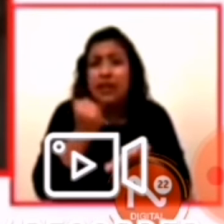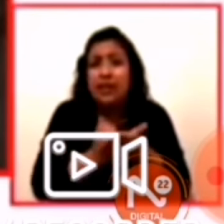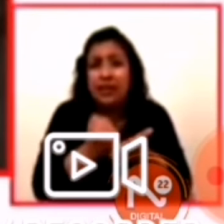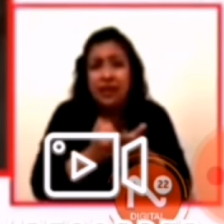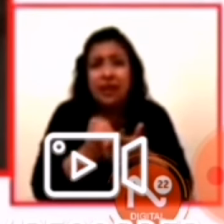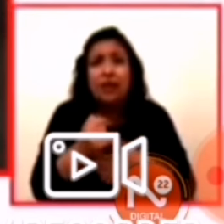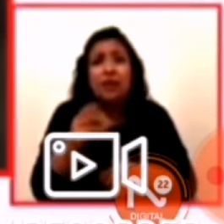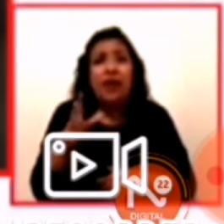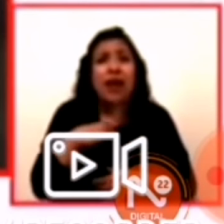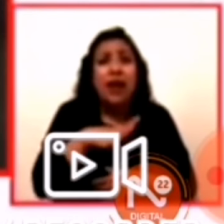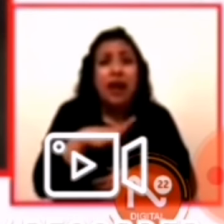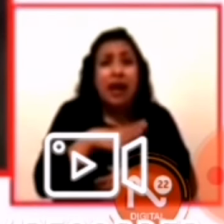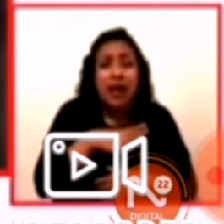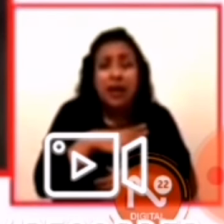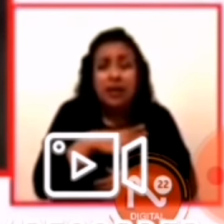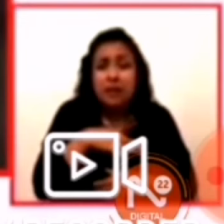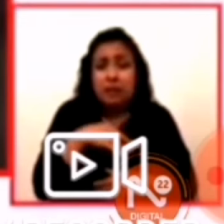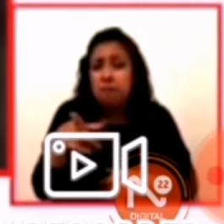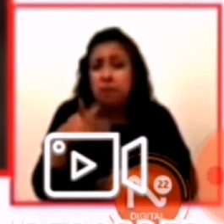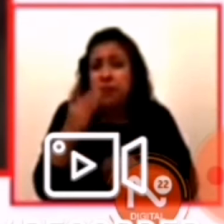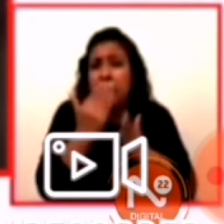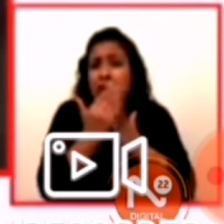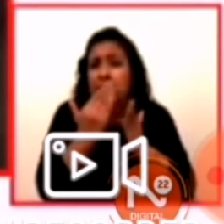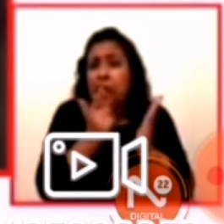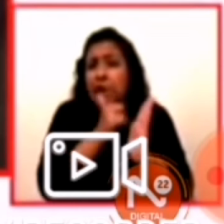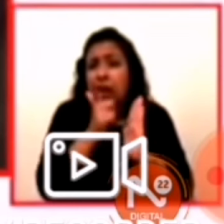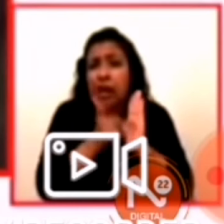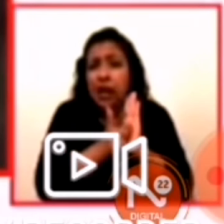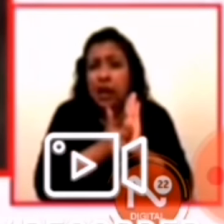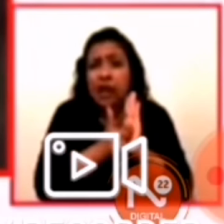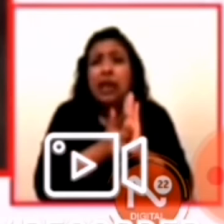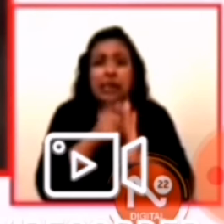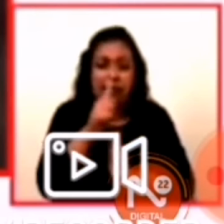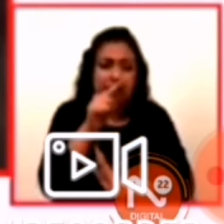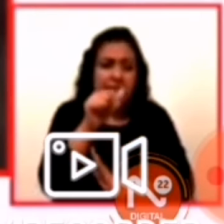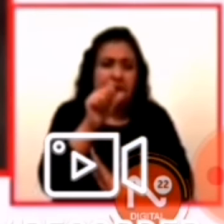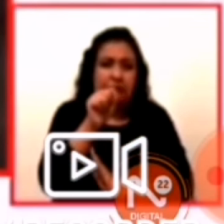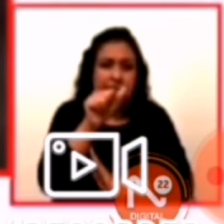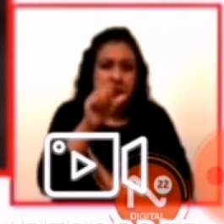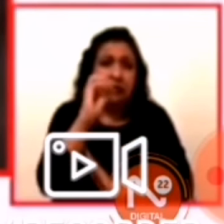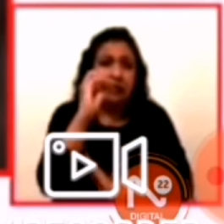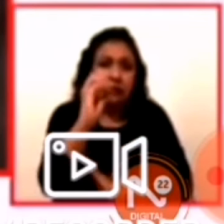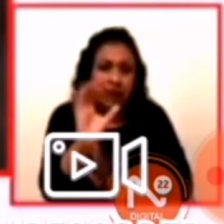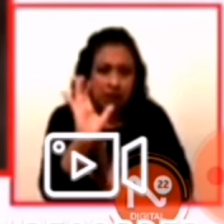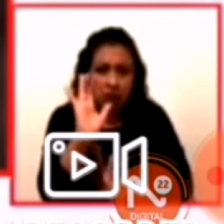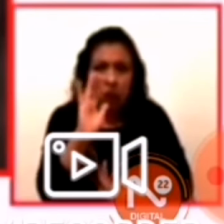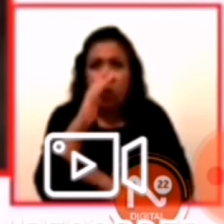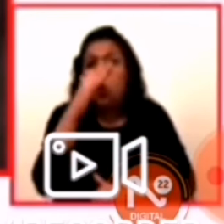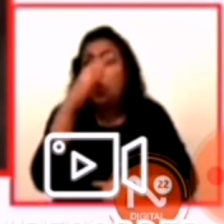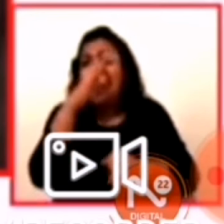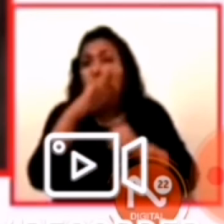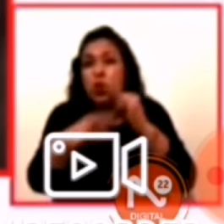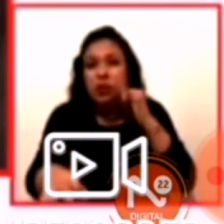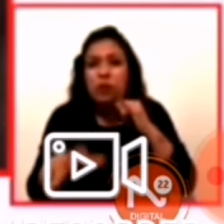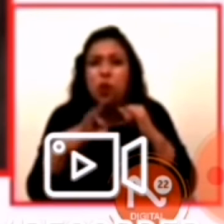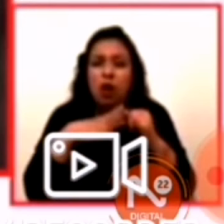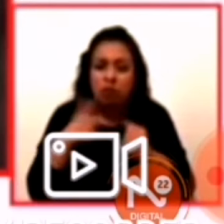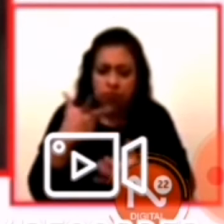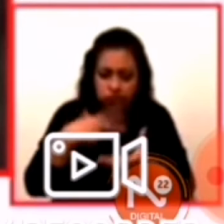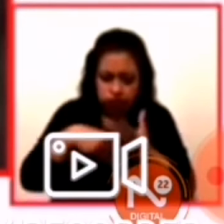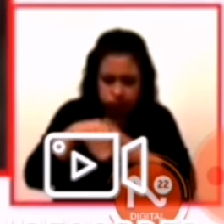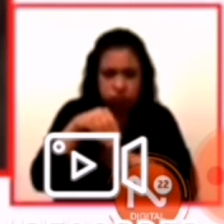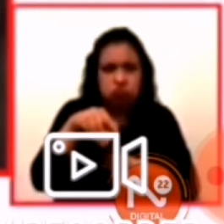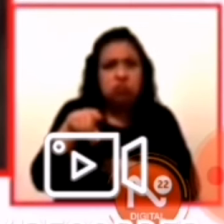bajo el justo tasa cero, que al final del ejercicio se hace una compensación